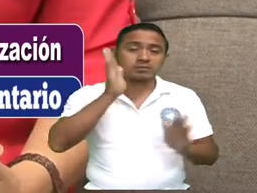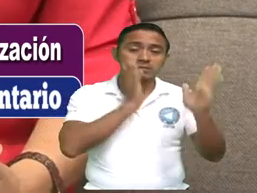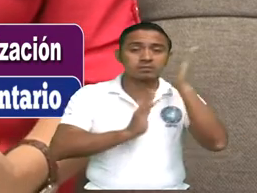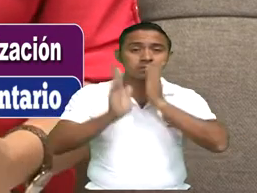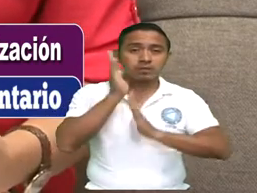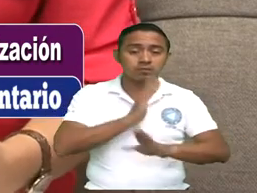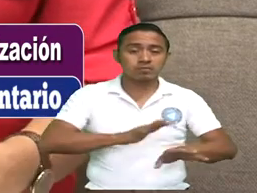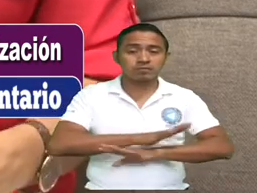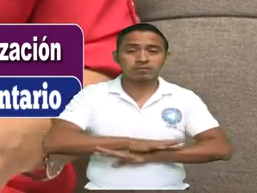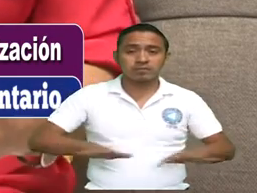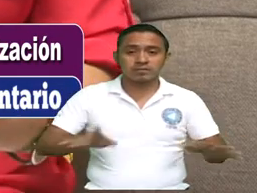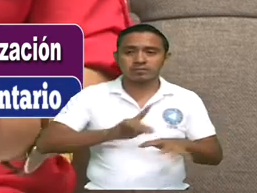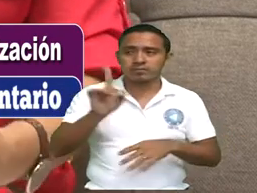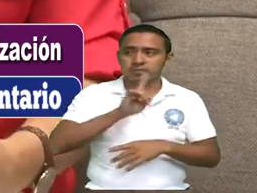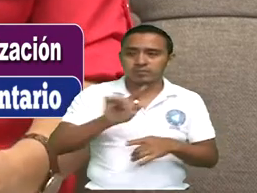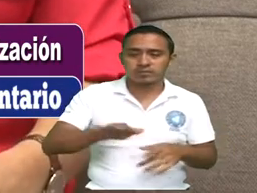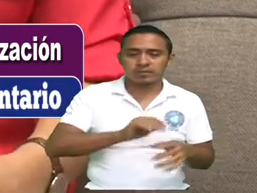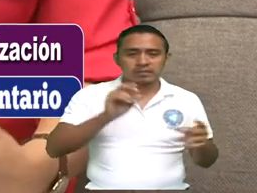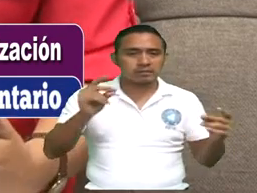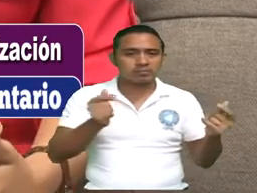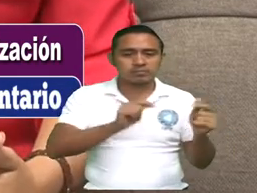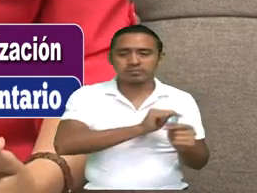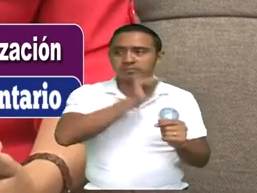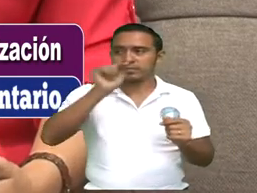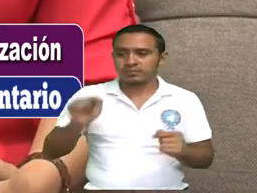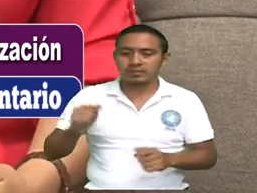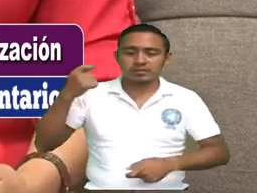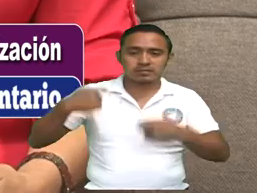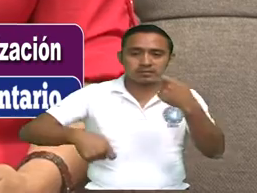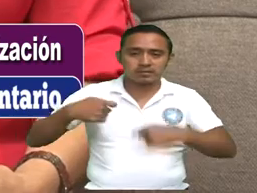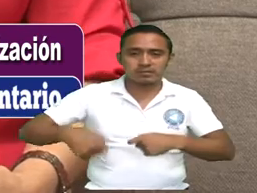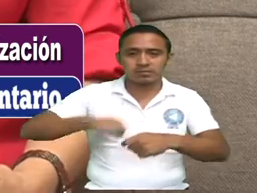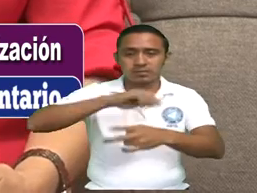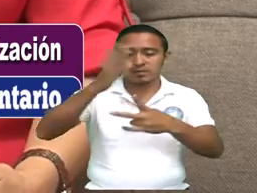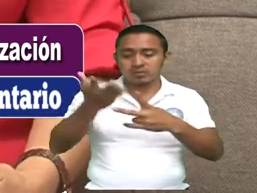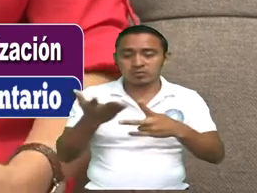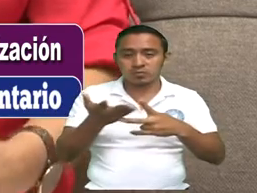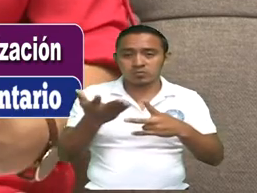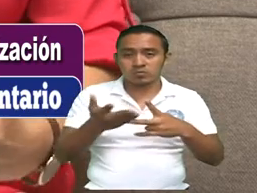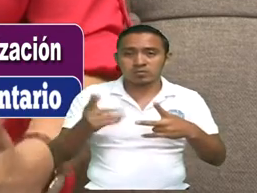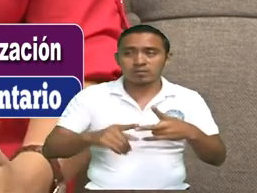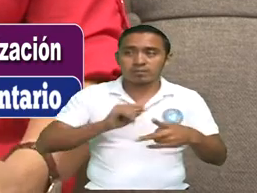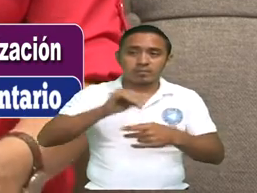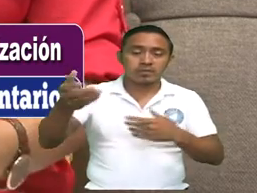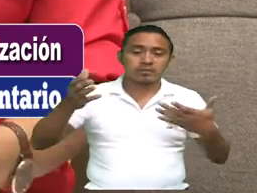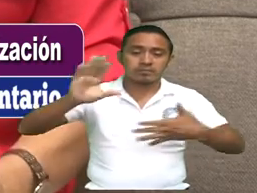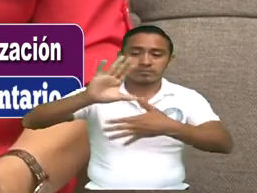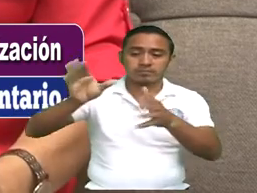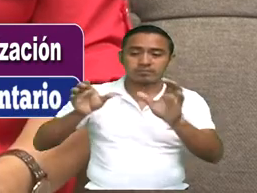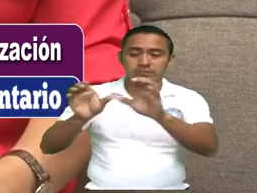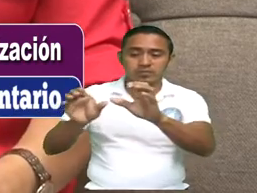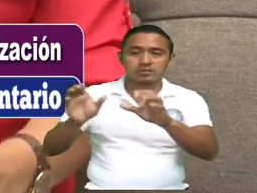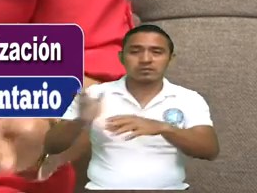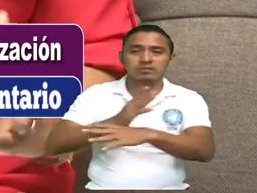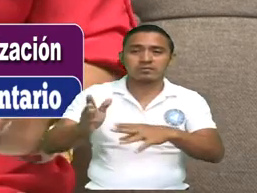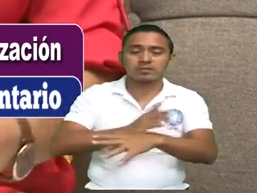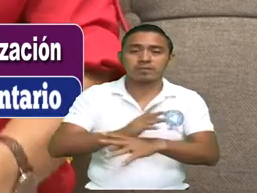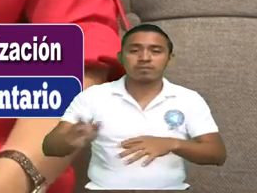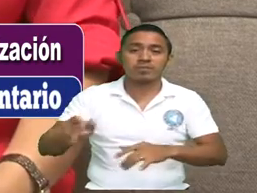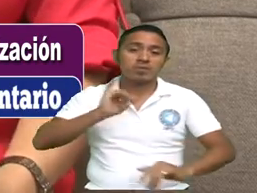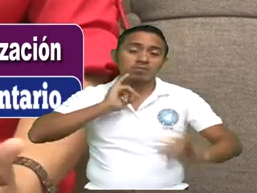agosto, porque inmediatamente en septiembre dio inicio la segunda parte, que fue en la costa atlántica, en las diferentes